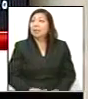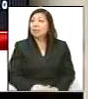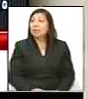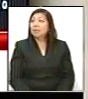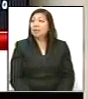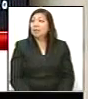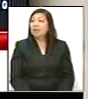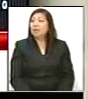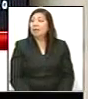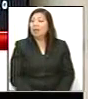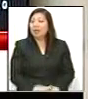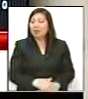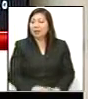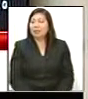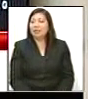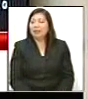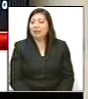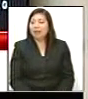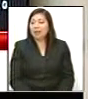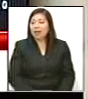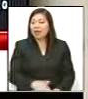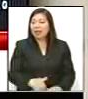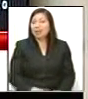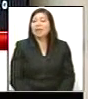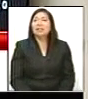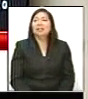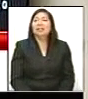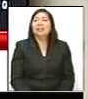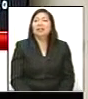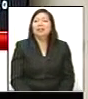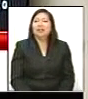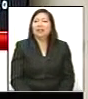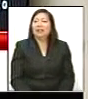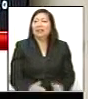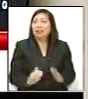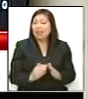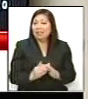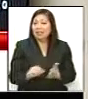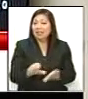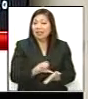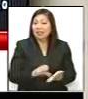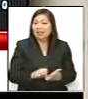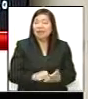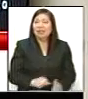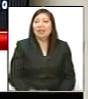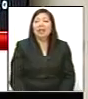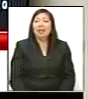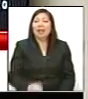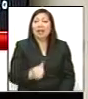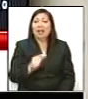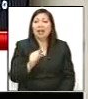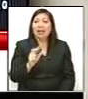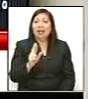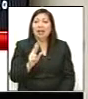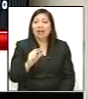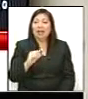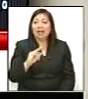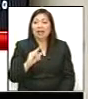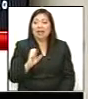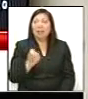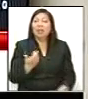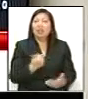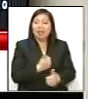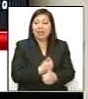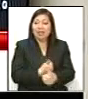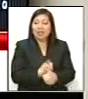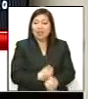la protección, restauración, conservación y puesta en valor de la Casa Hacienda de José María Arguedas en